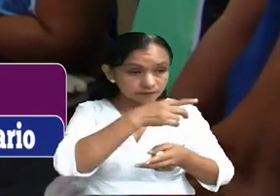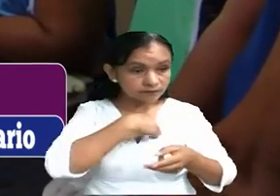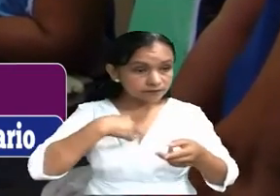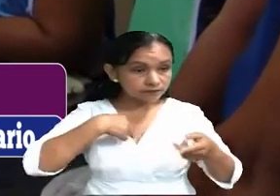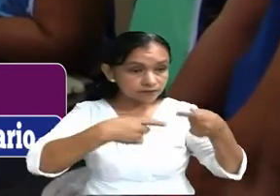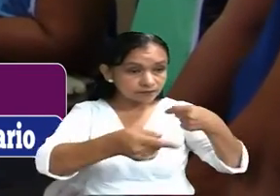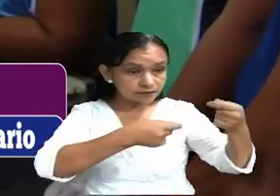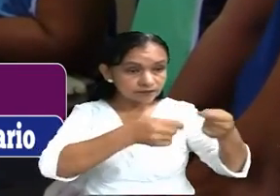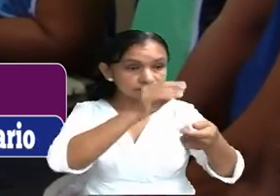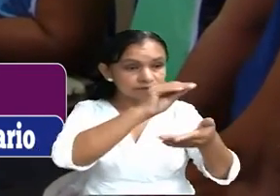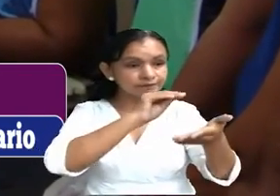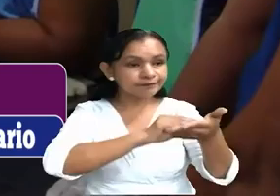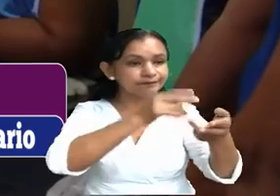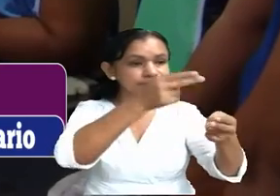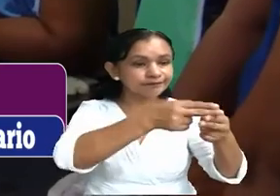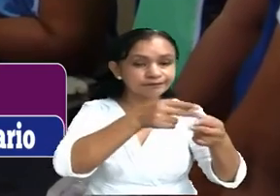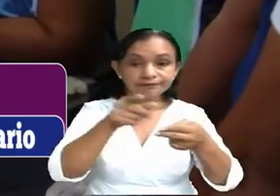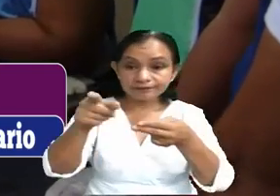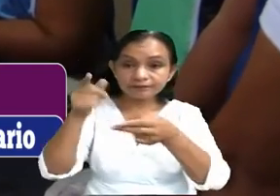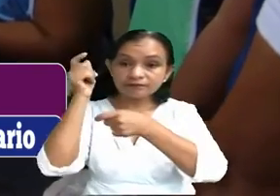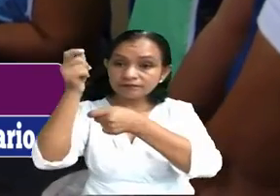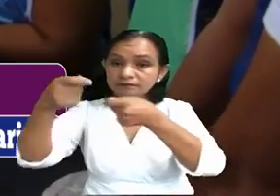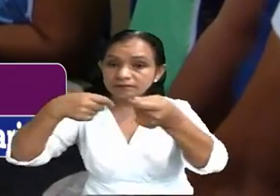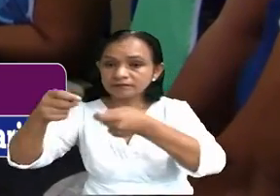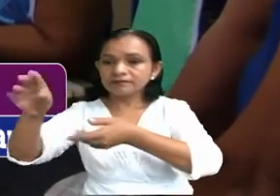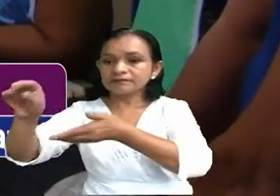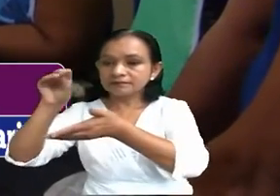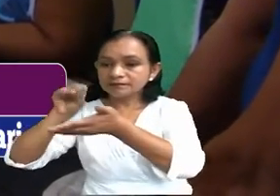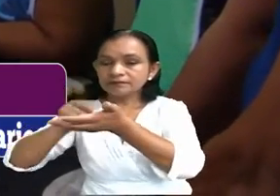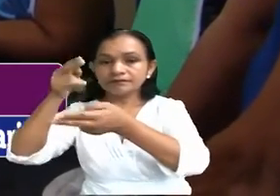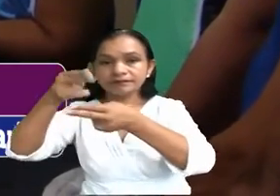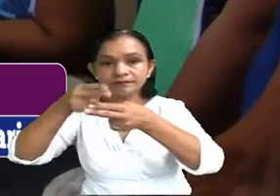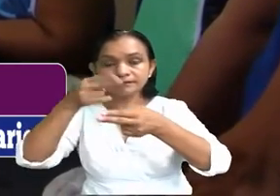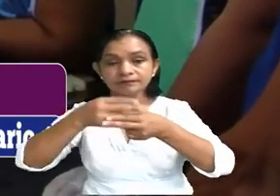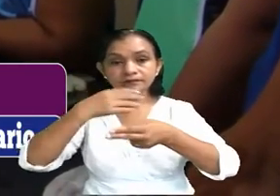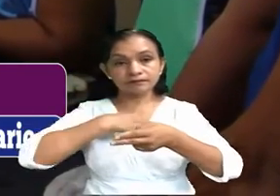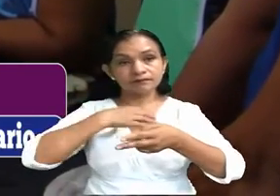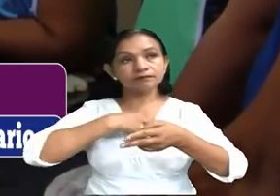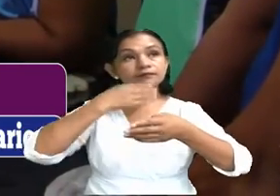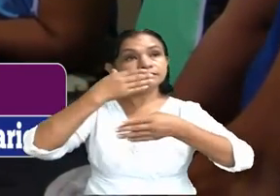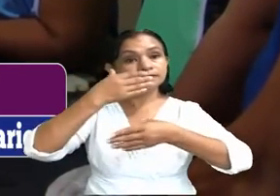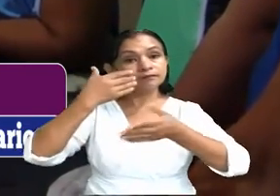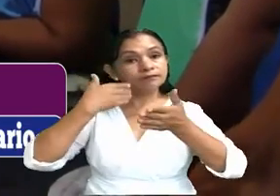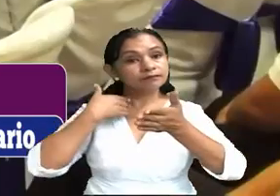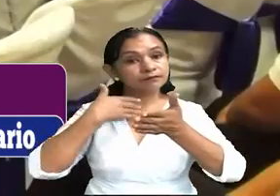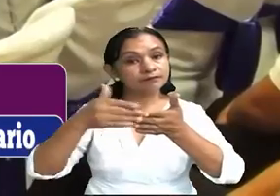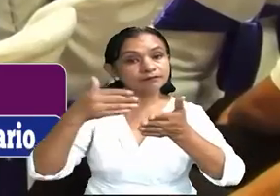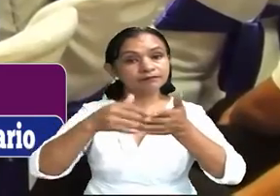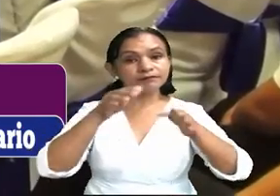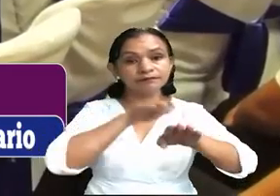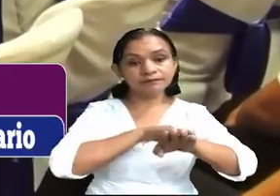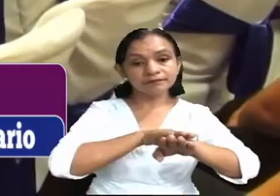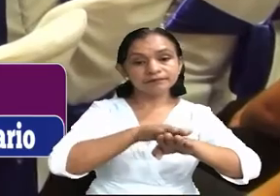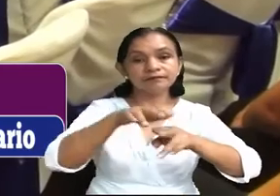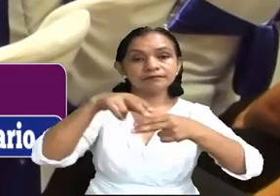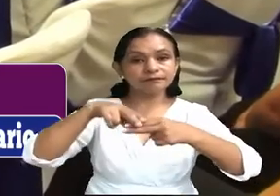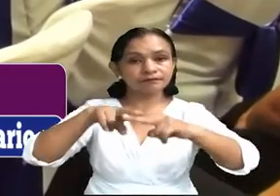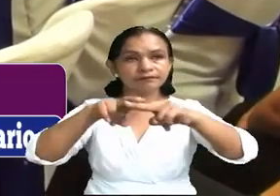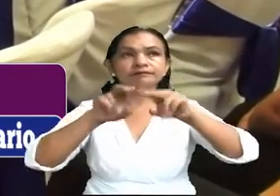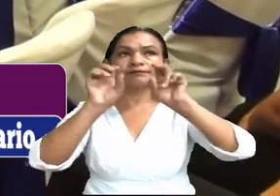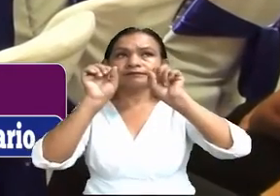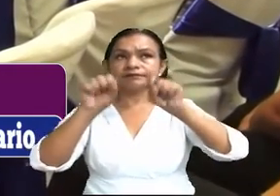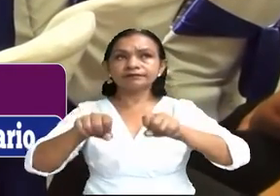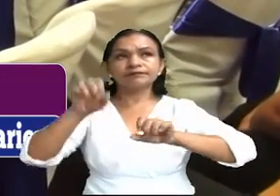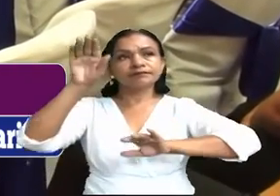Entonces, estos compañeros y compañeras con discapacidad, al contar con una infraestructura accesible, tienen la posibilidad también